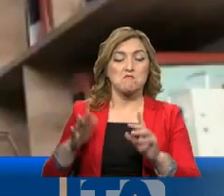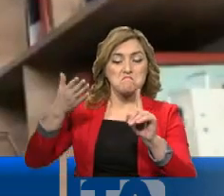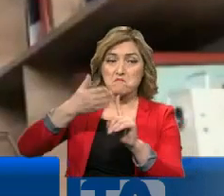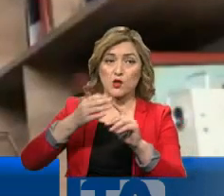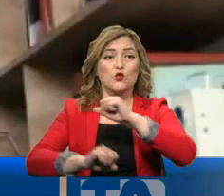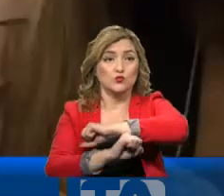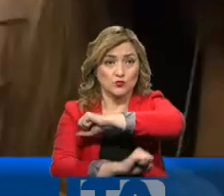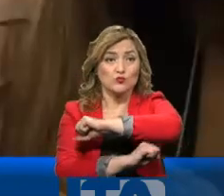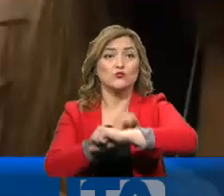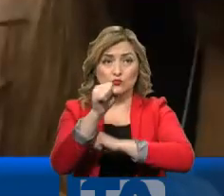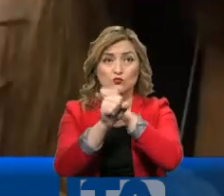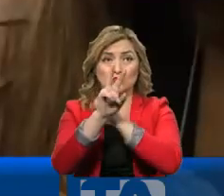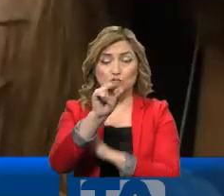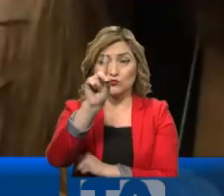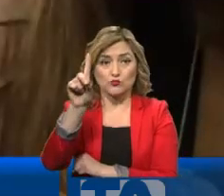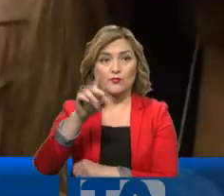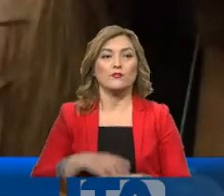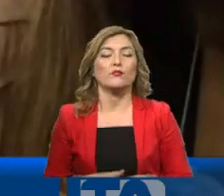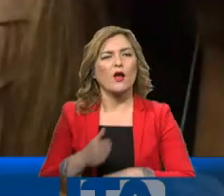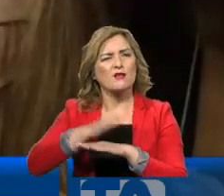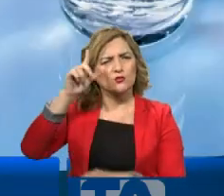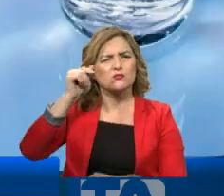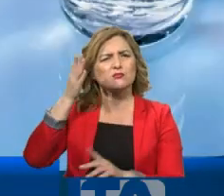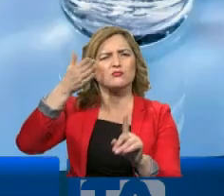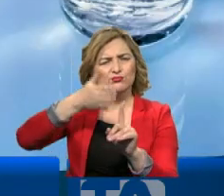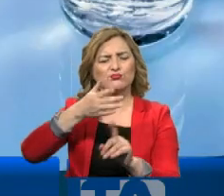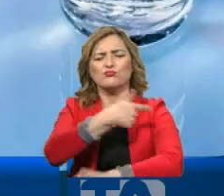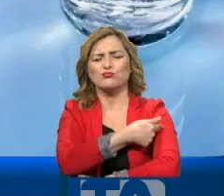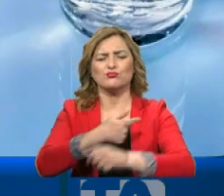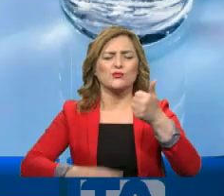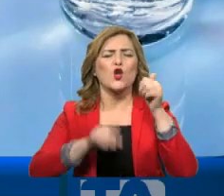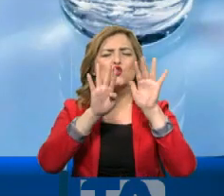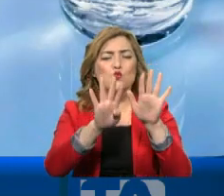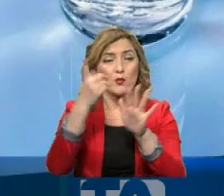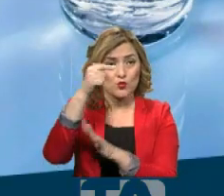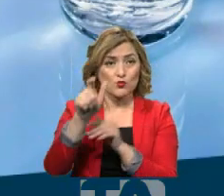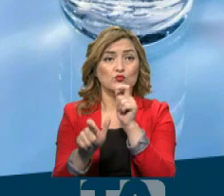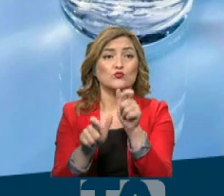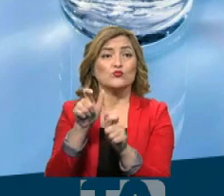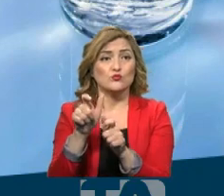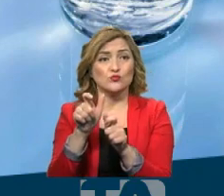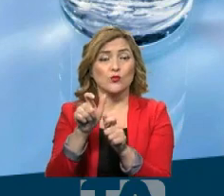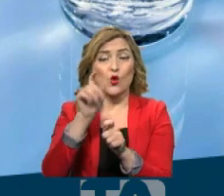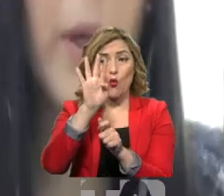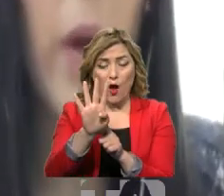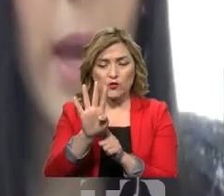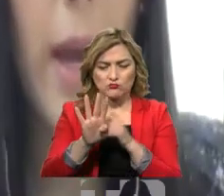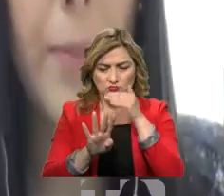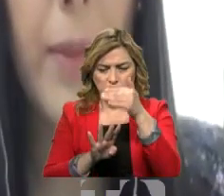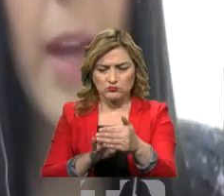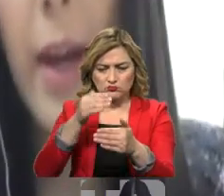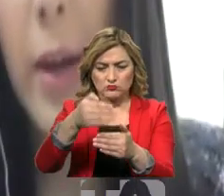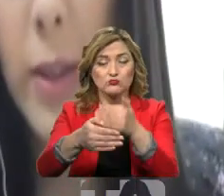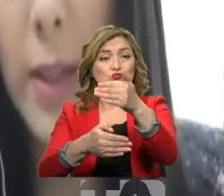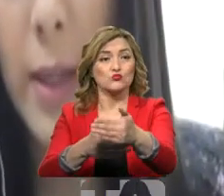en el 2021. El gobierno ya había señalado que su meta será vacunar a 9 millones de personas en 4 fases, pero los